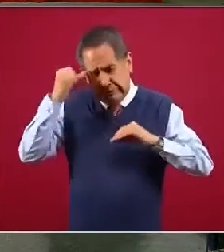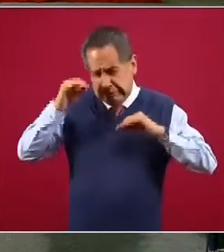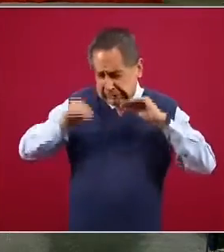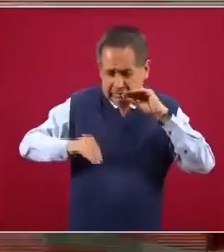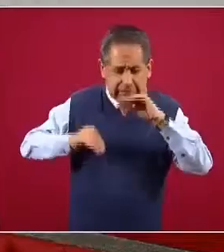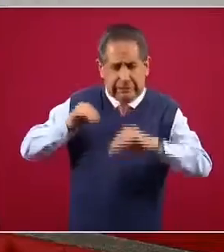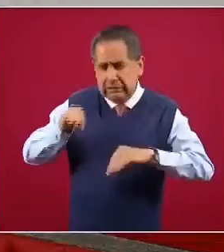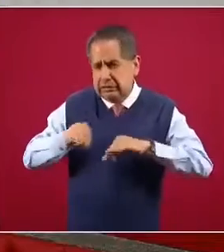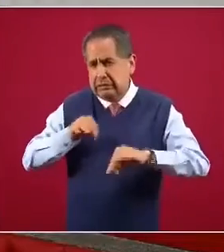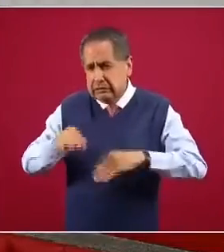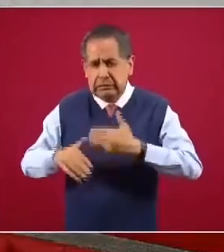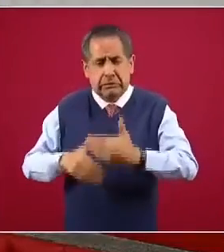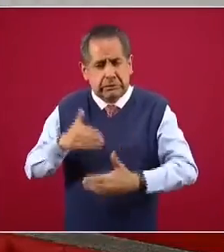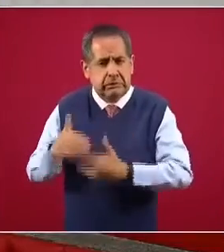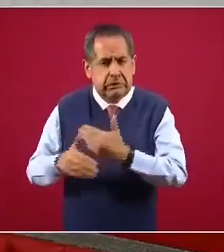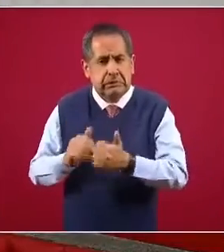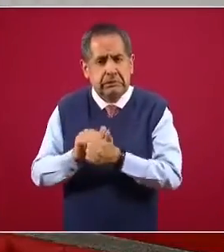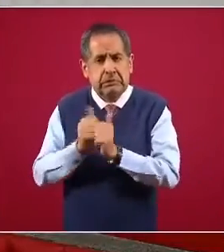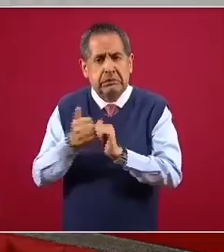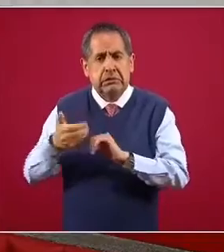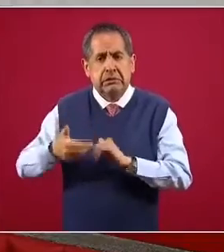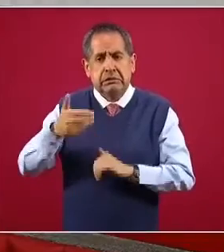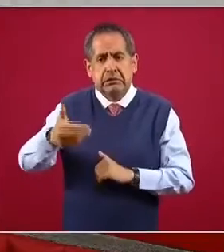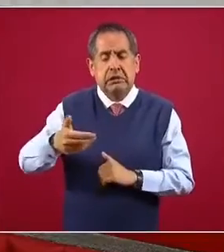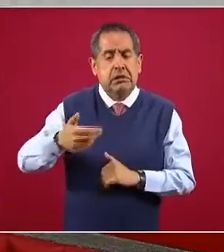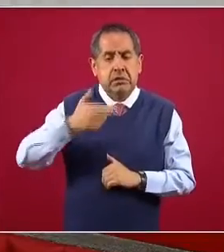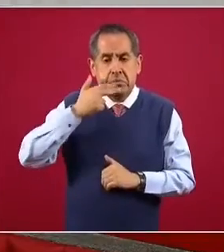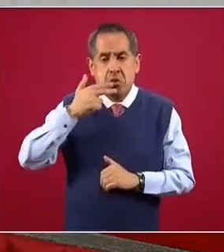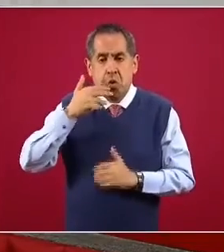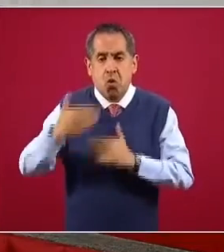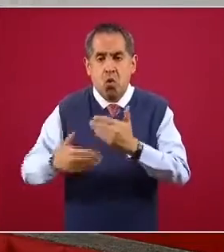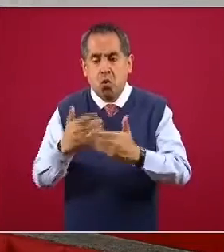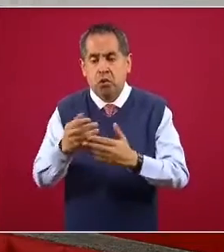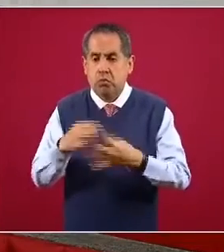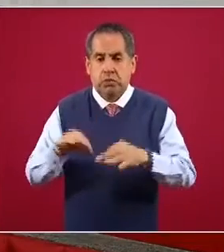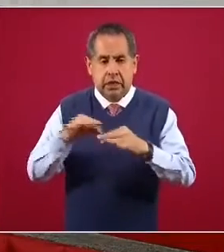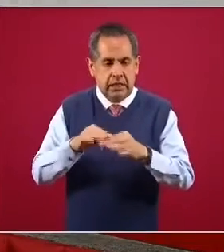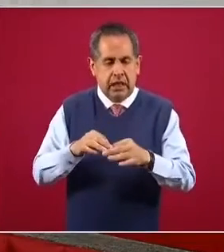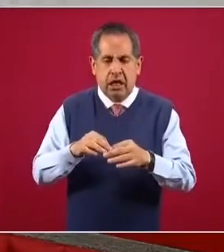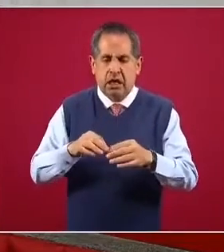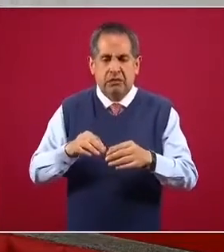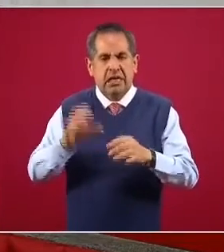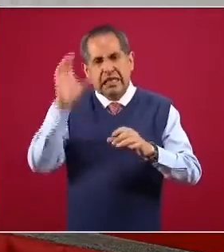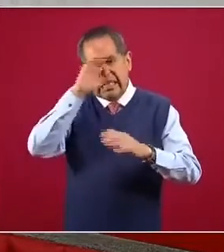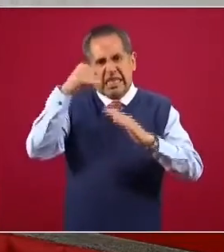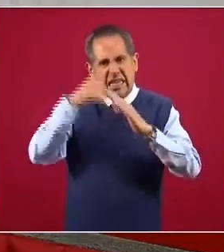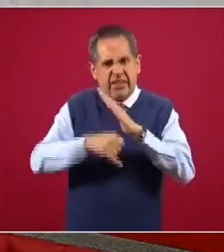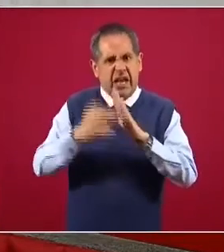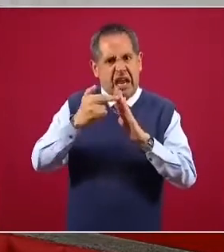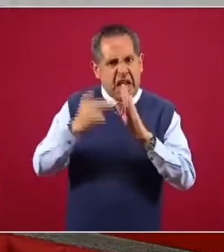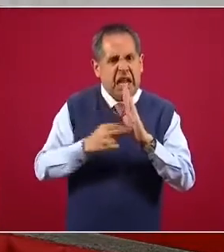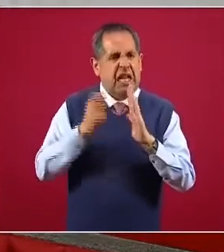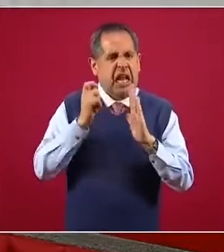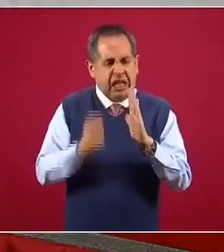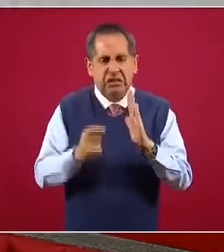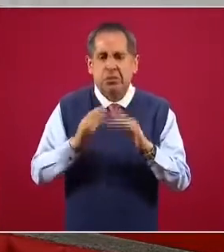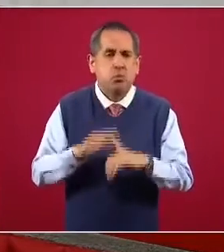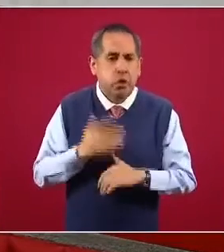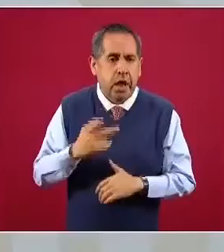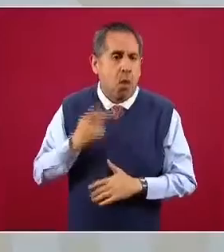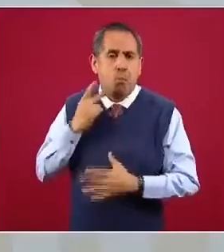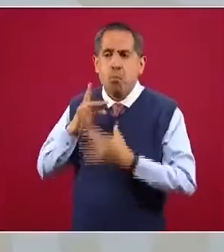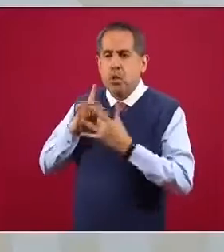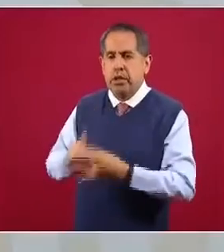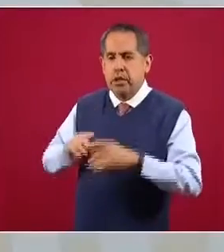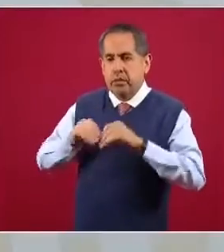ido desarrollando y ha ido definiendo las bases científicas y las bases técnicas de las políticas